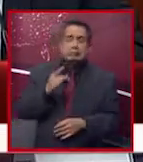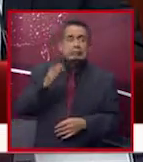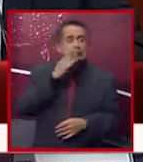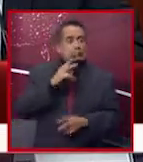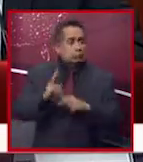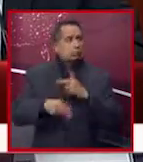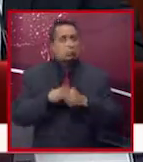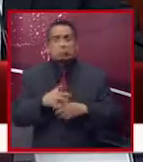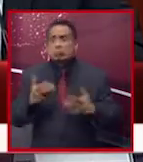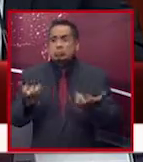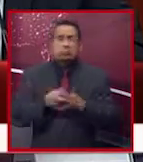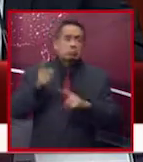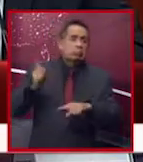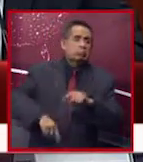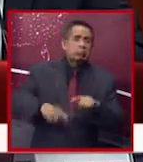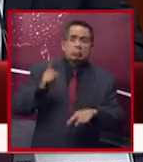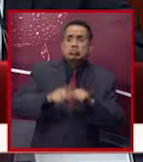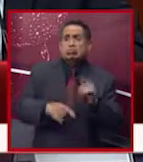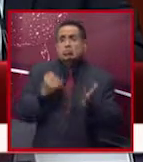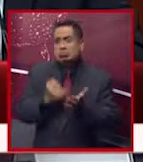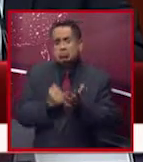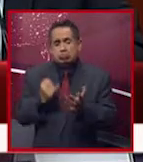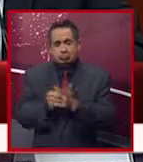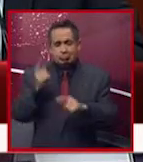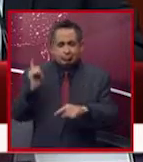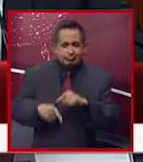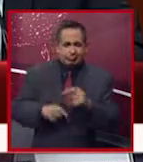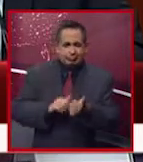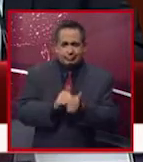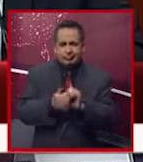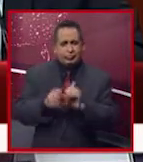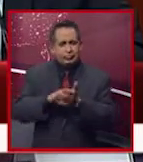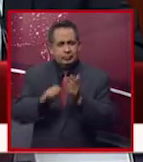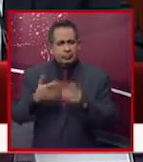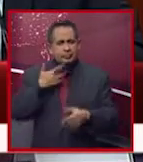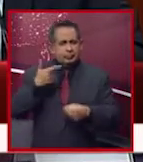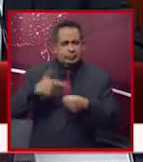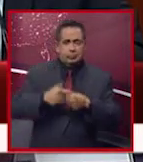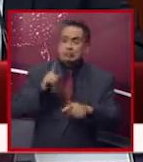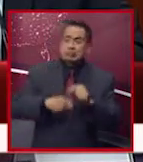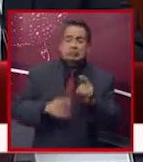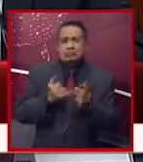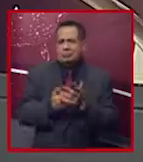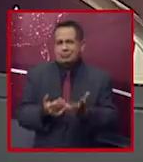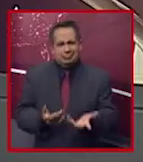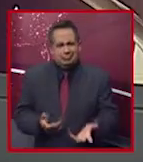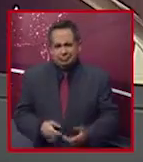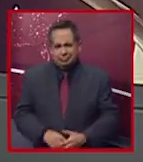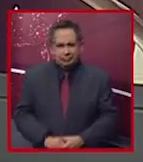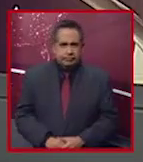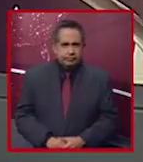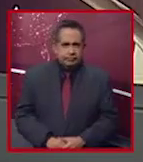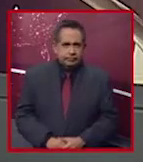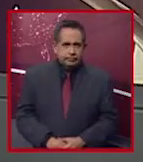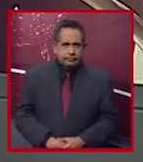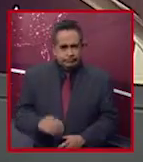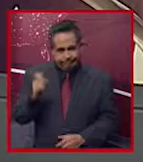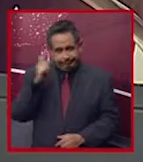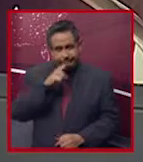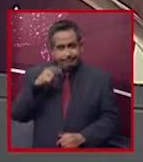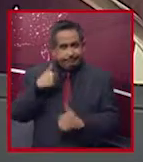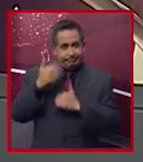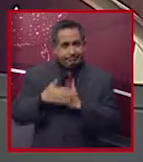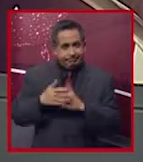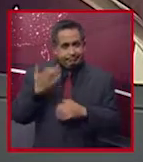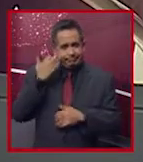ligereza eliminar impuestos, quitar impuestos progresivos como el de la gasolina, por ejemplo. El reto que significará para